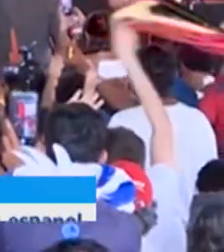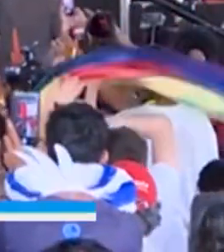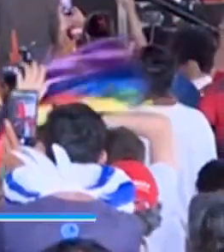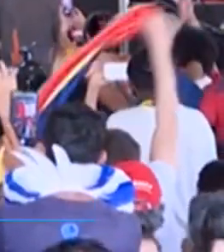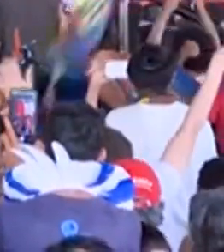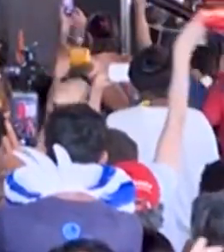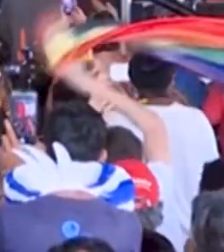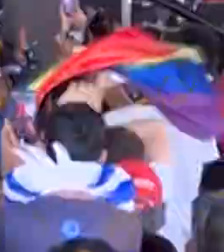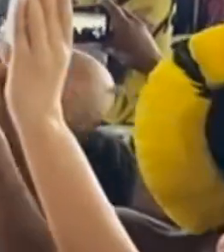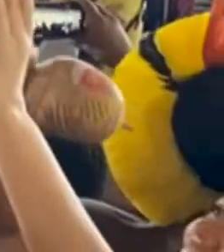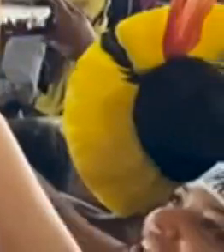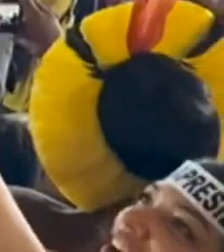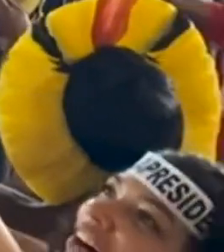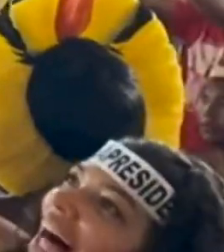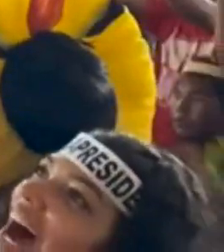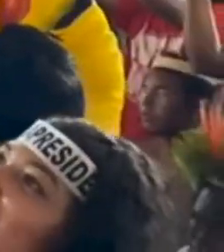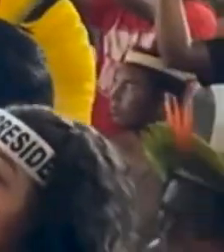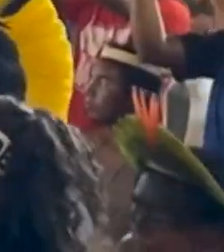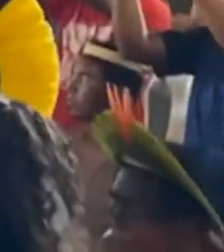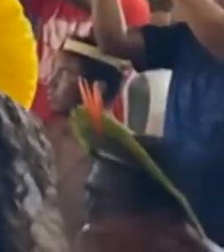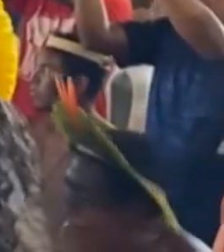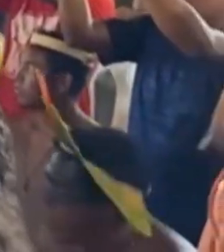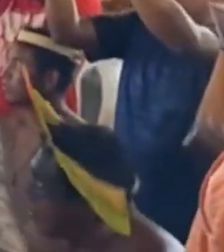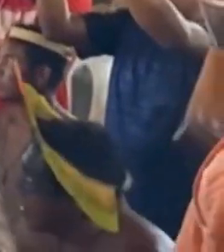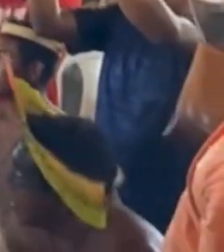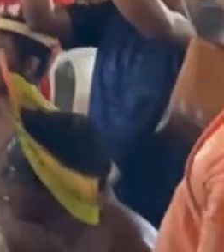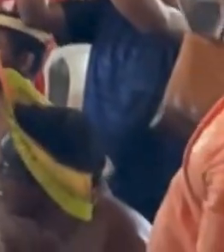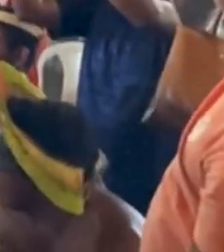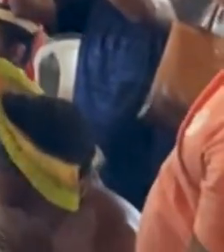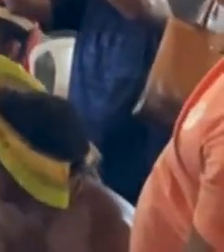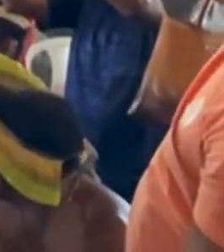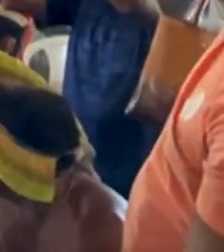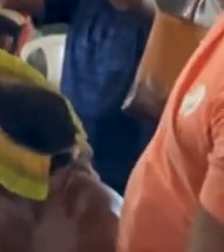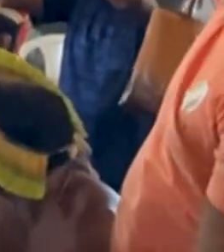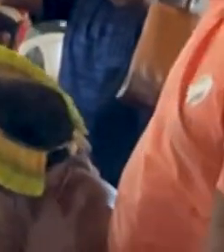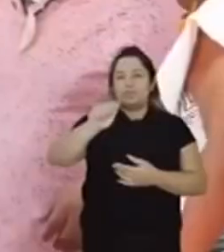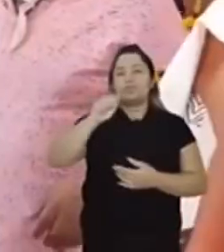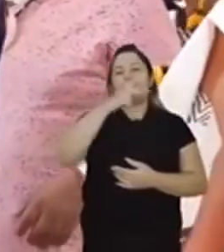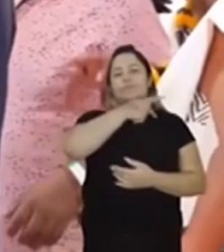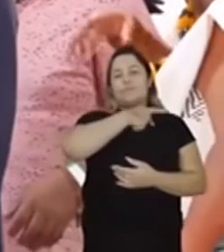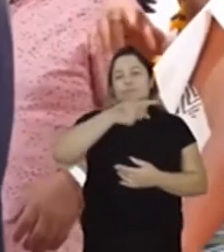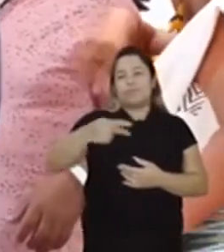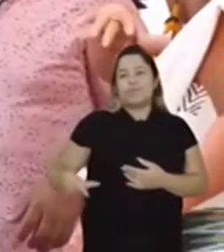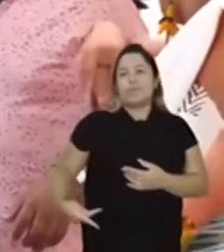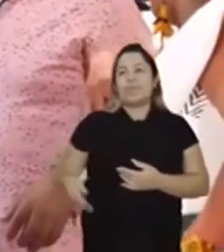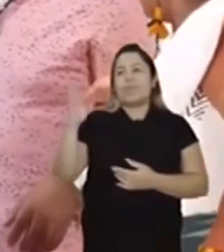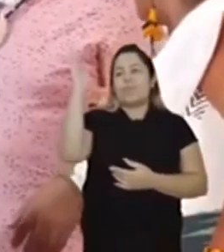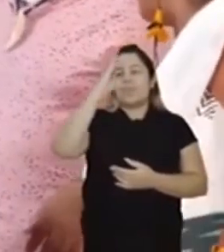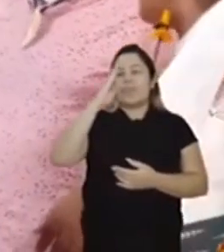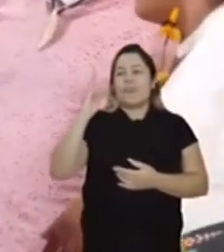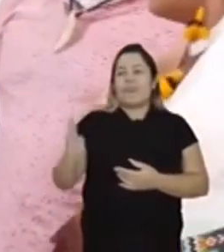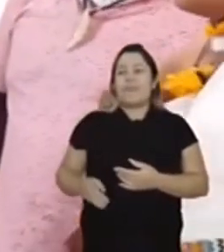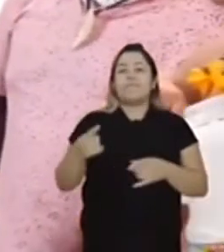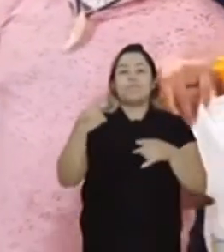2022 en brazos en un discurso ante la asamblea anual de pueblos indígenas en el campamento tierra libre el ex presidente